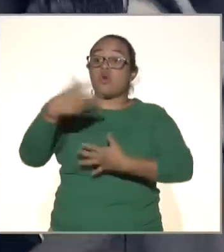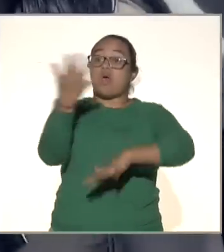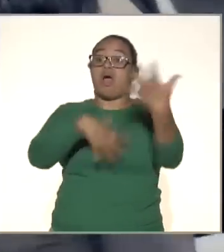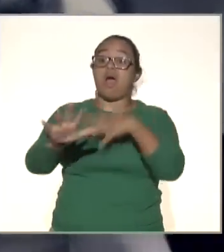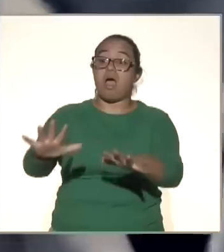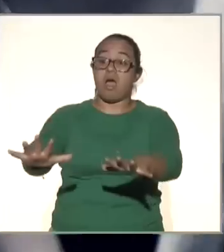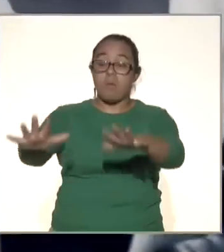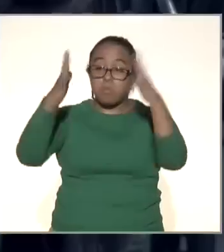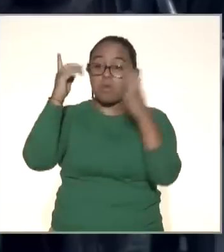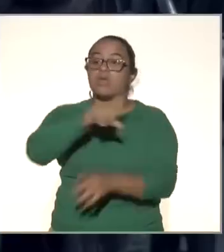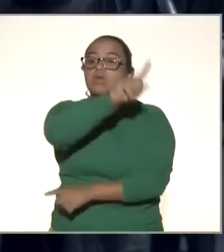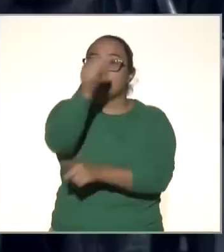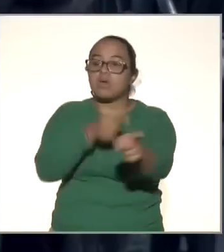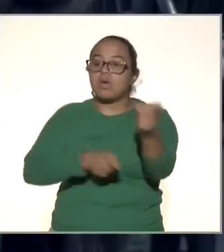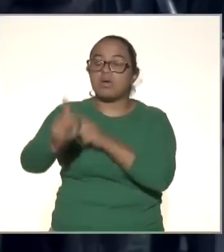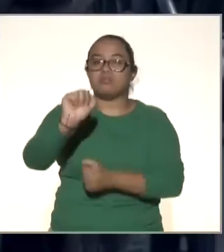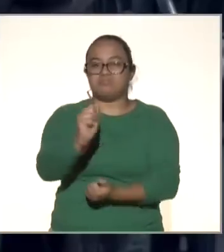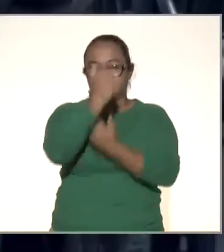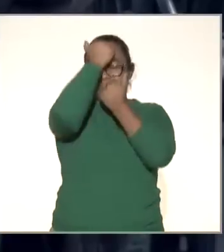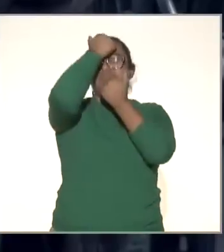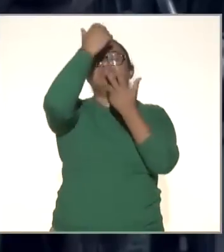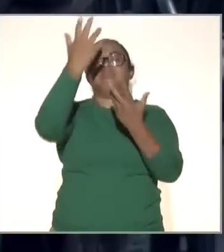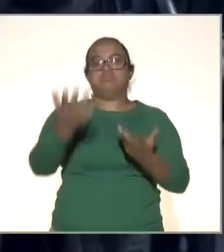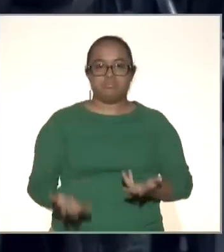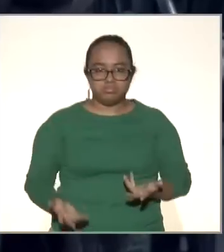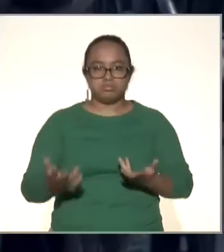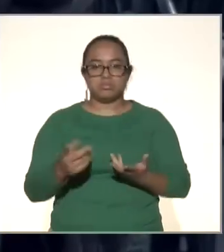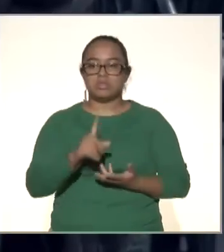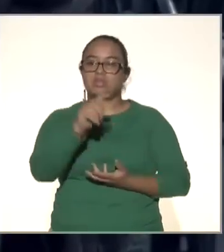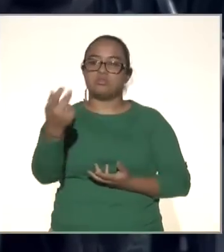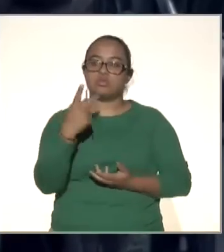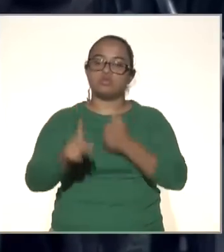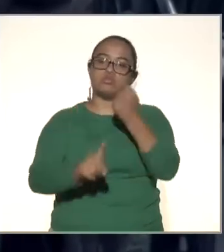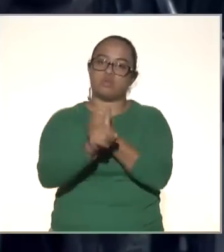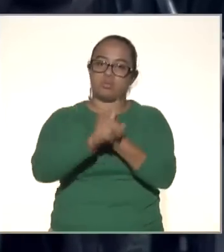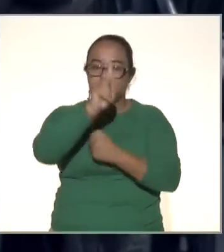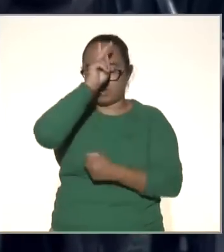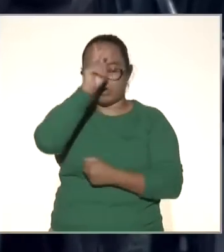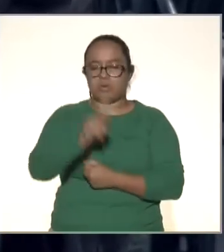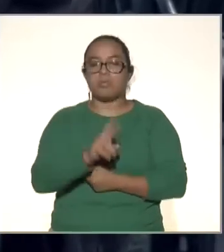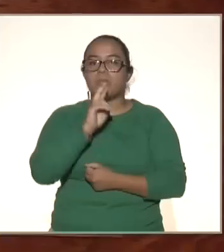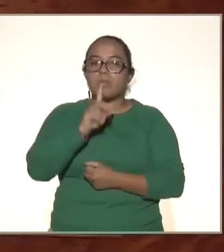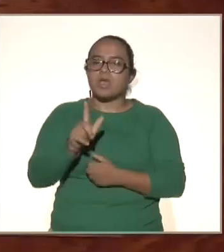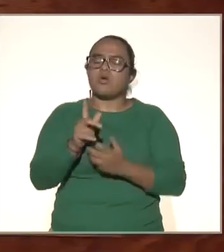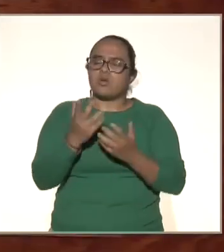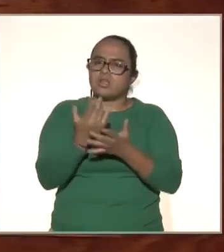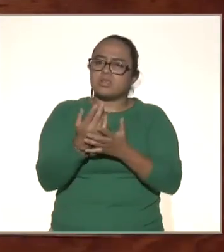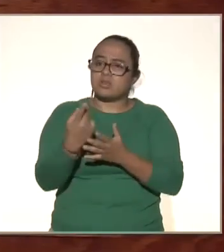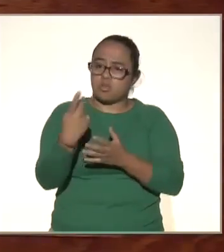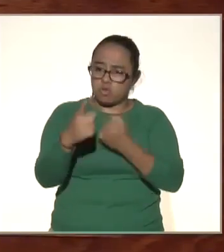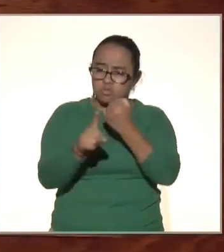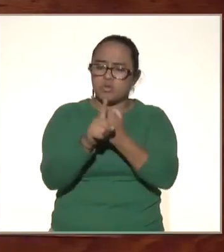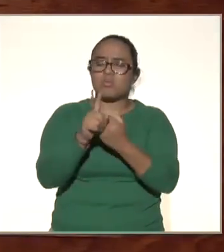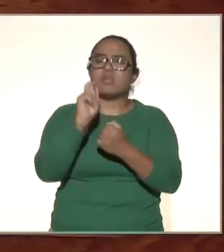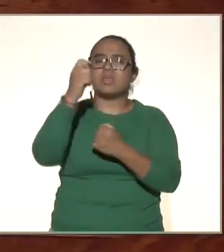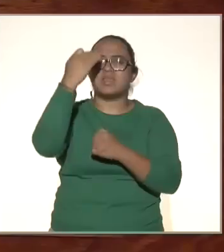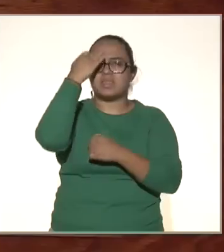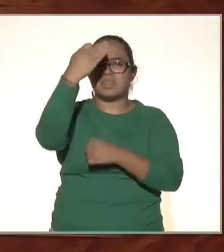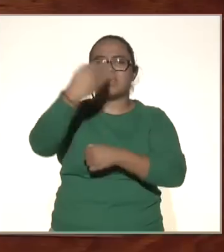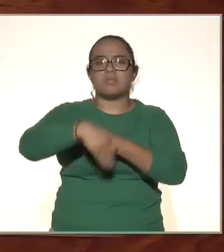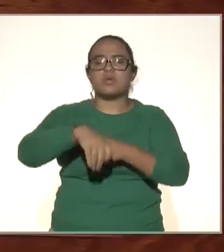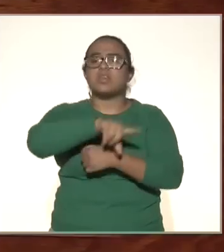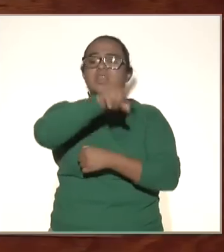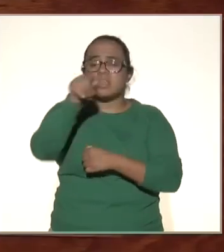que puedan dañar la relación. Muchas de las causas de nuestros conflictos son temporales y con el tiempo